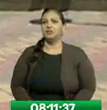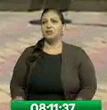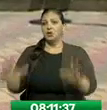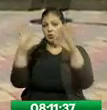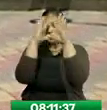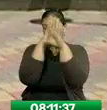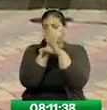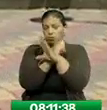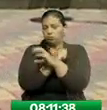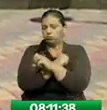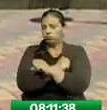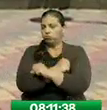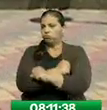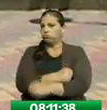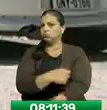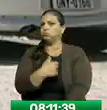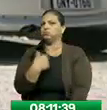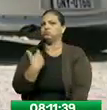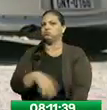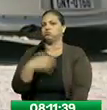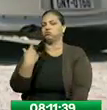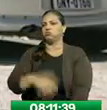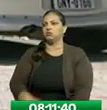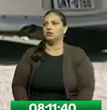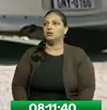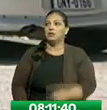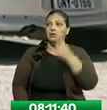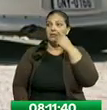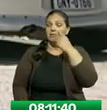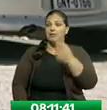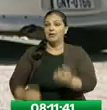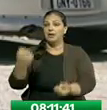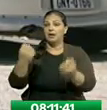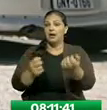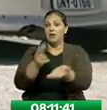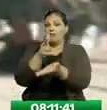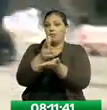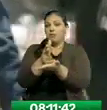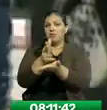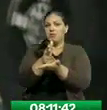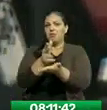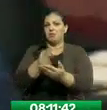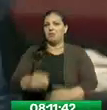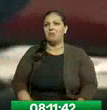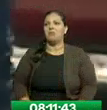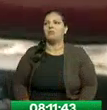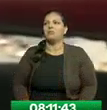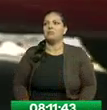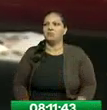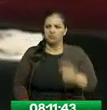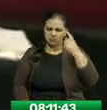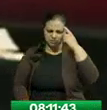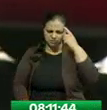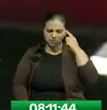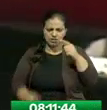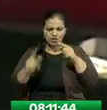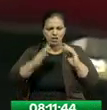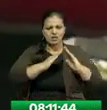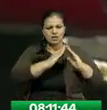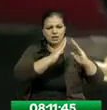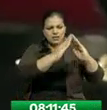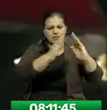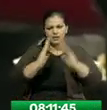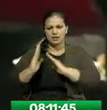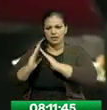varias peatonales de La Pradera 2, los vecinos han optado por colocar rejas, porque los delincuentes no solo estarían buscando